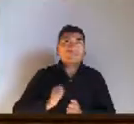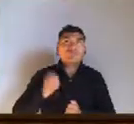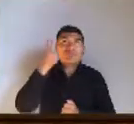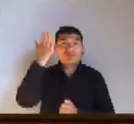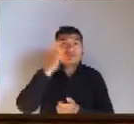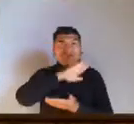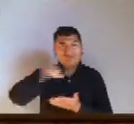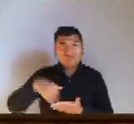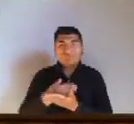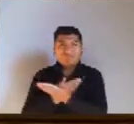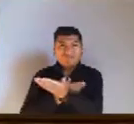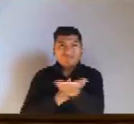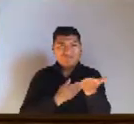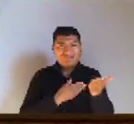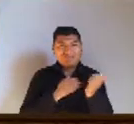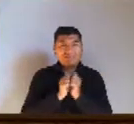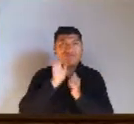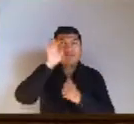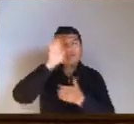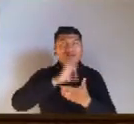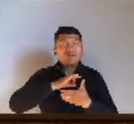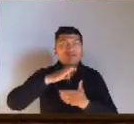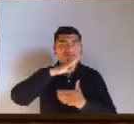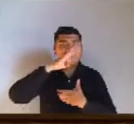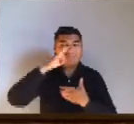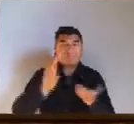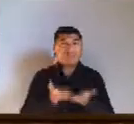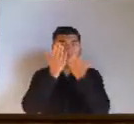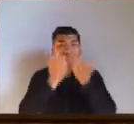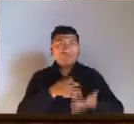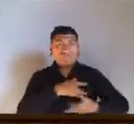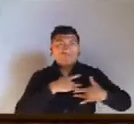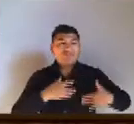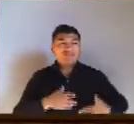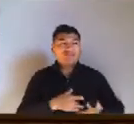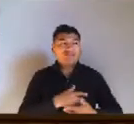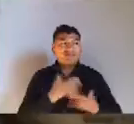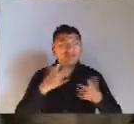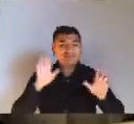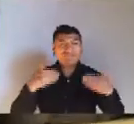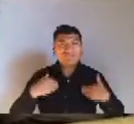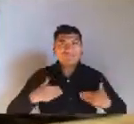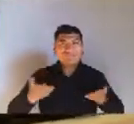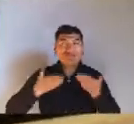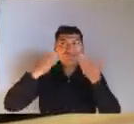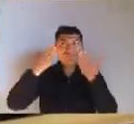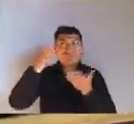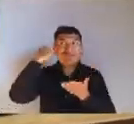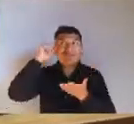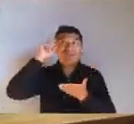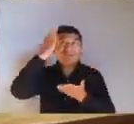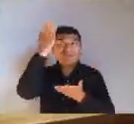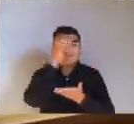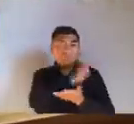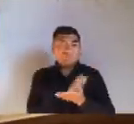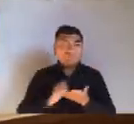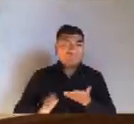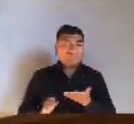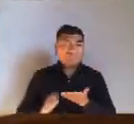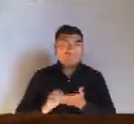con todos ustedes. Y con tu espíritu. Levantemos el corazón. Lo tenemos levantado hacia el